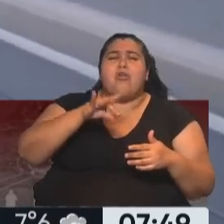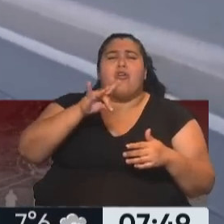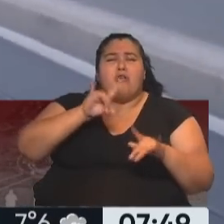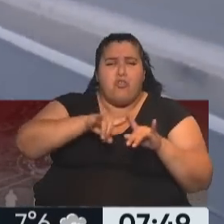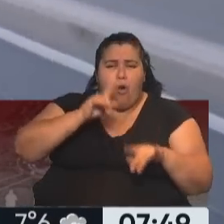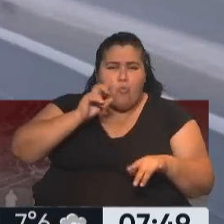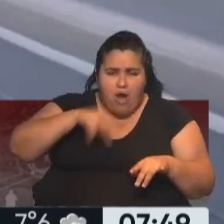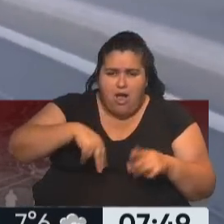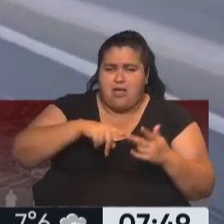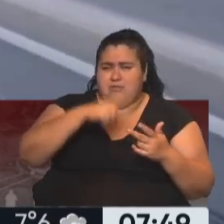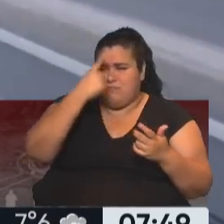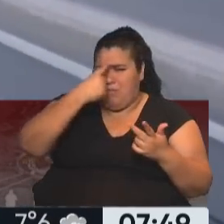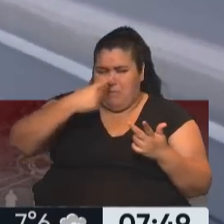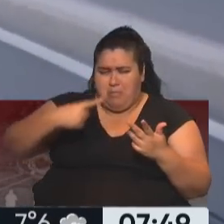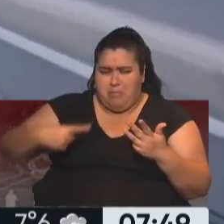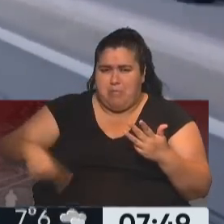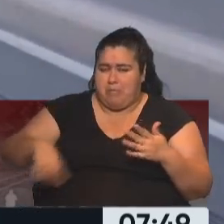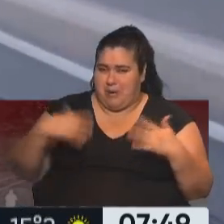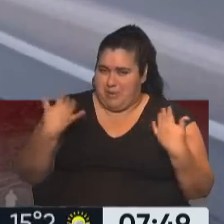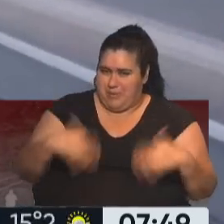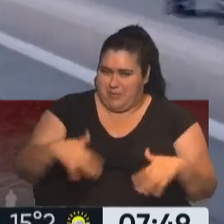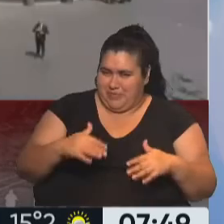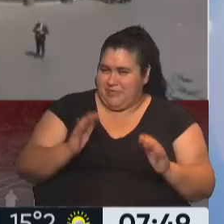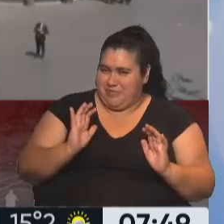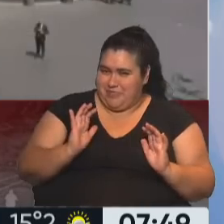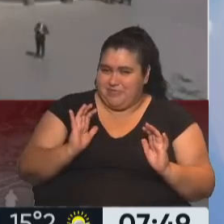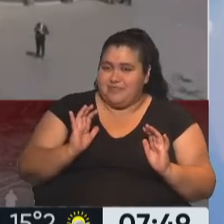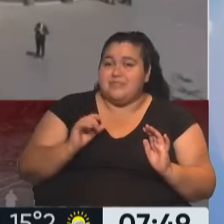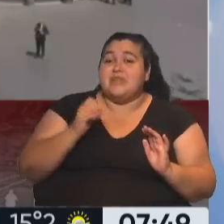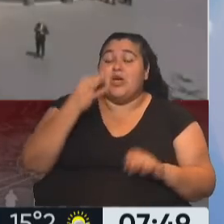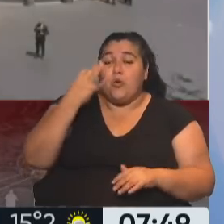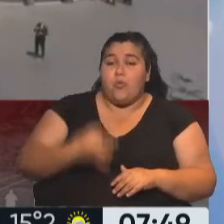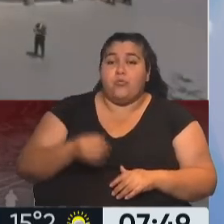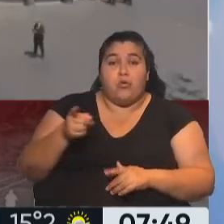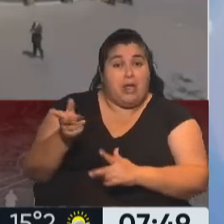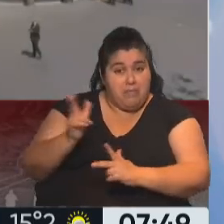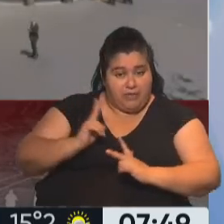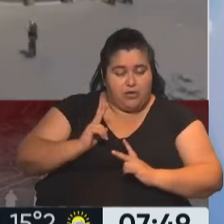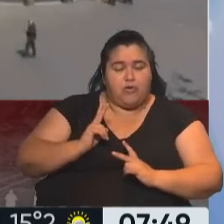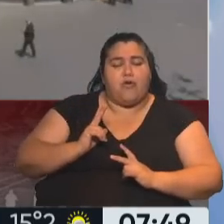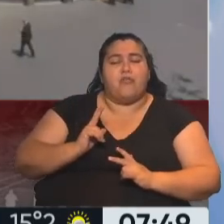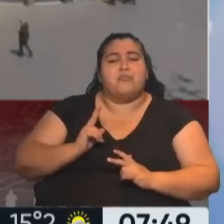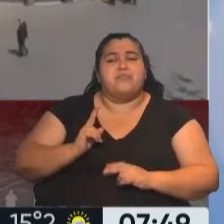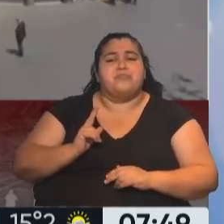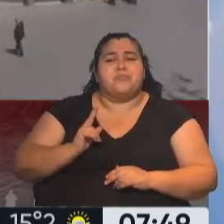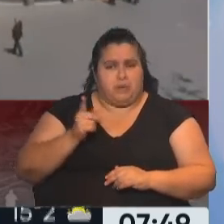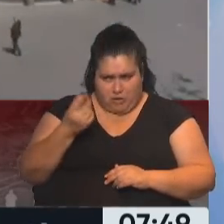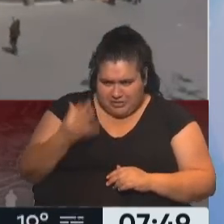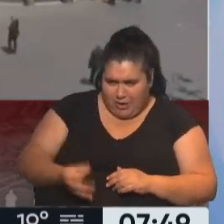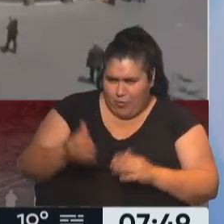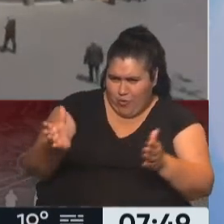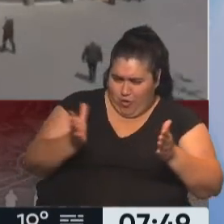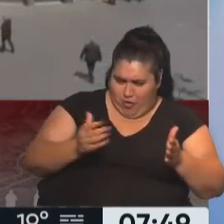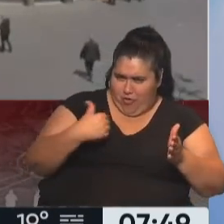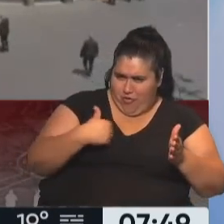Ray Charles. Porque la vida era en rosa, por eso te regaló todo eso. Es el tema. Y él me dijo, le digo, pero seguro que me los quería